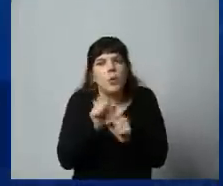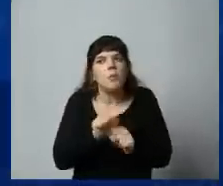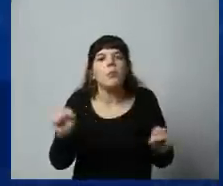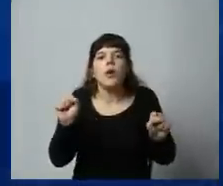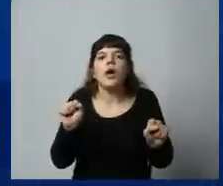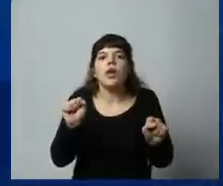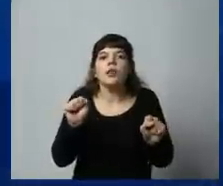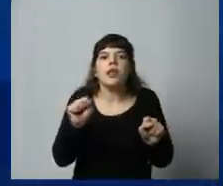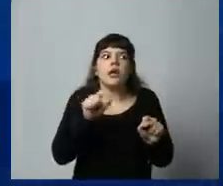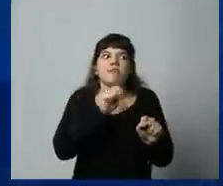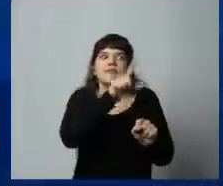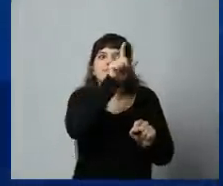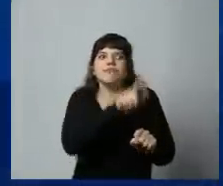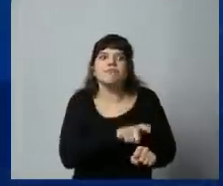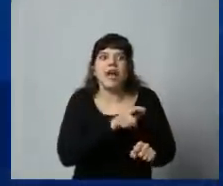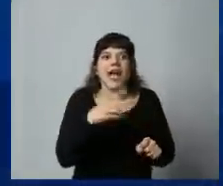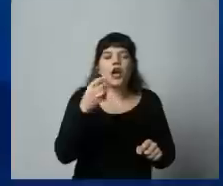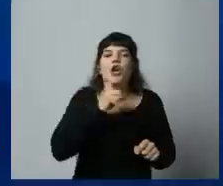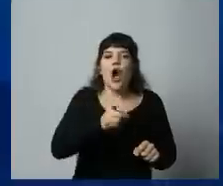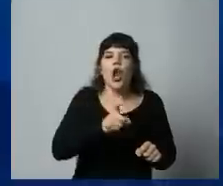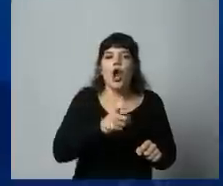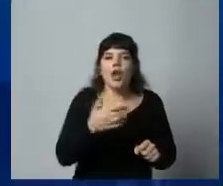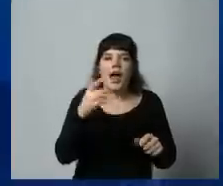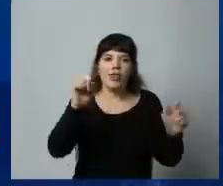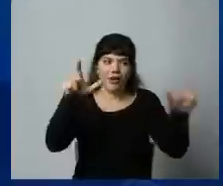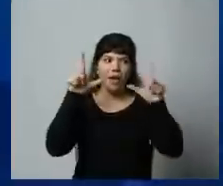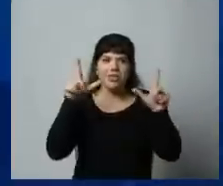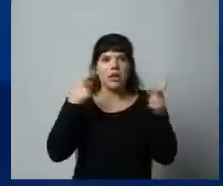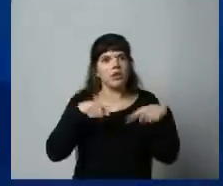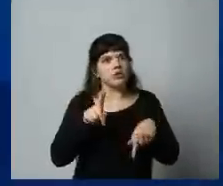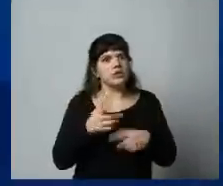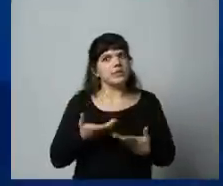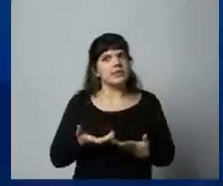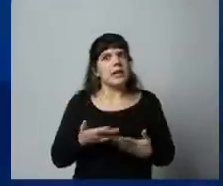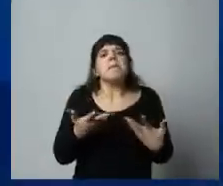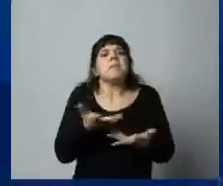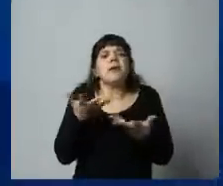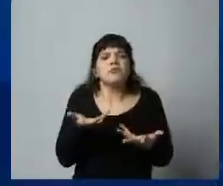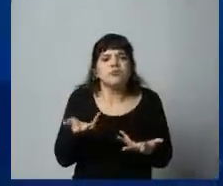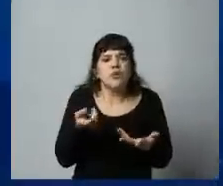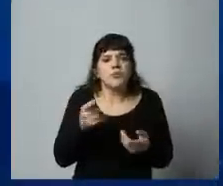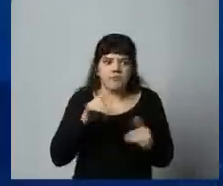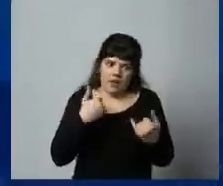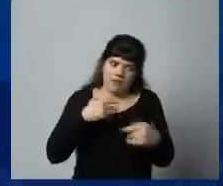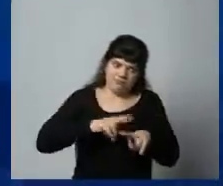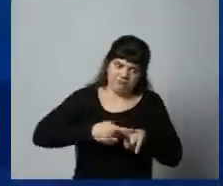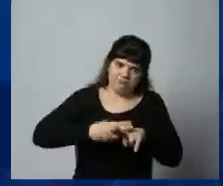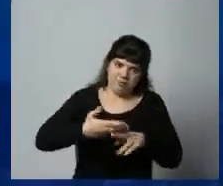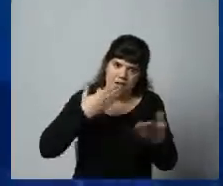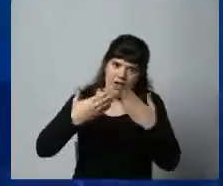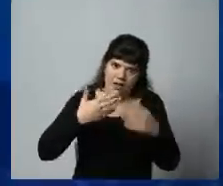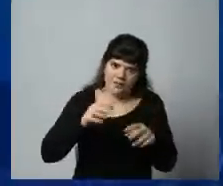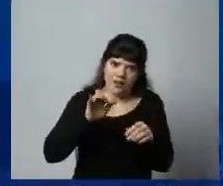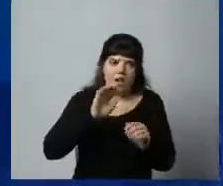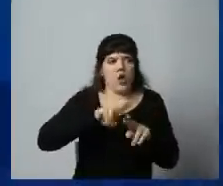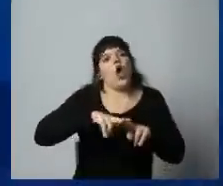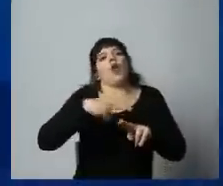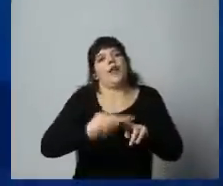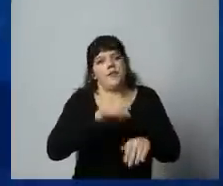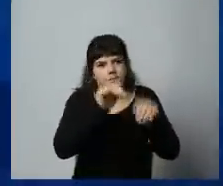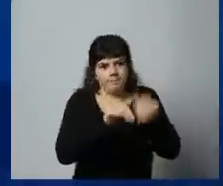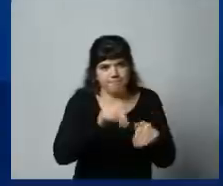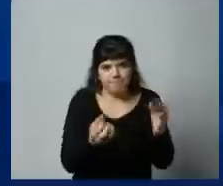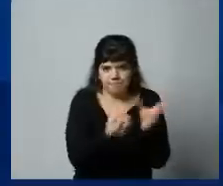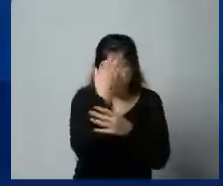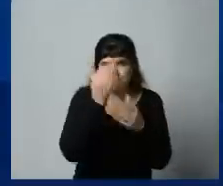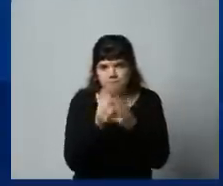al gobierno de Jorge Pacheco areco y en todo caso la continu Y qué pasa Leandro hemos hablado varias veces de los intentos reeleccionistas se han cuestionado